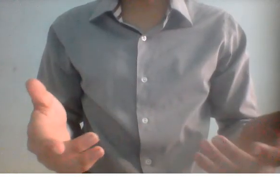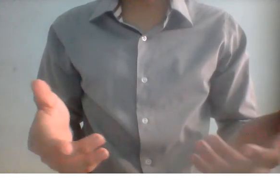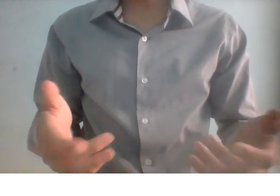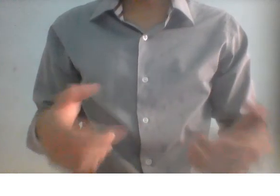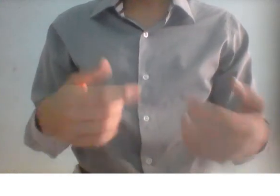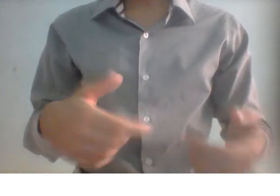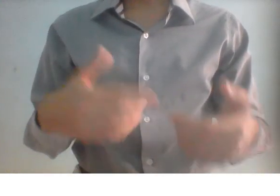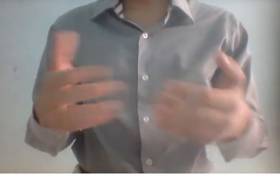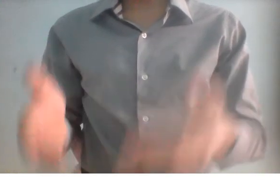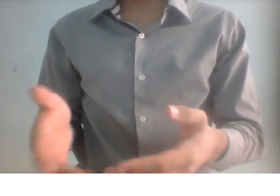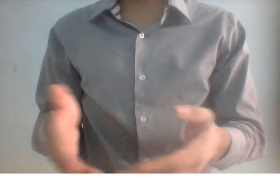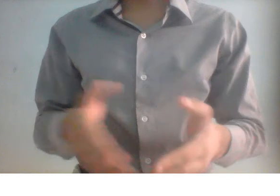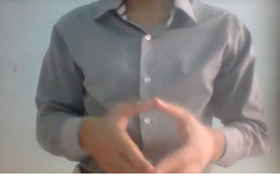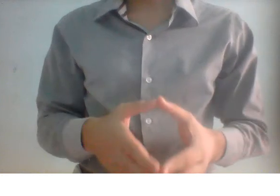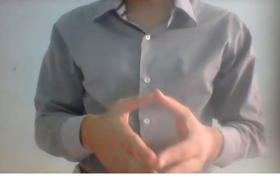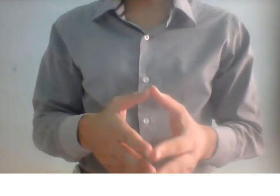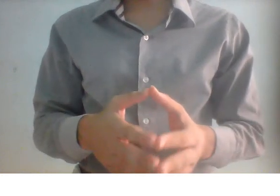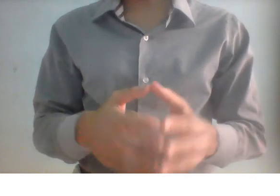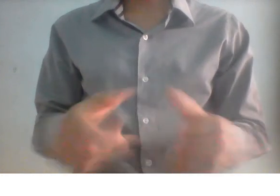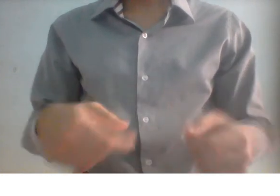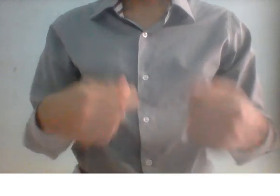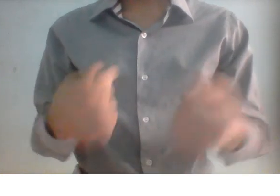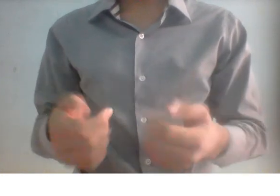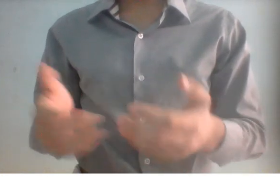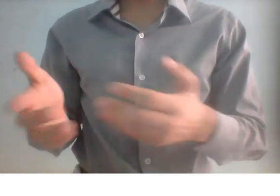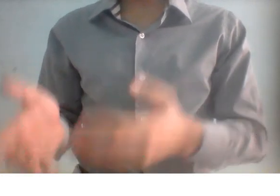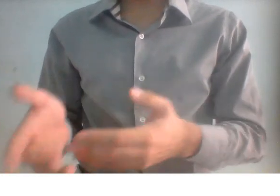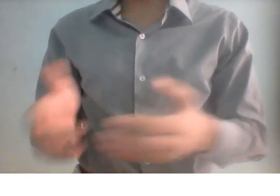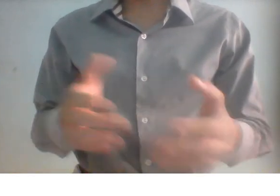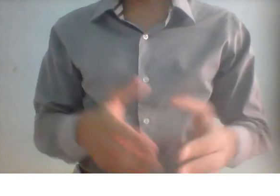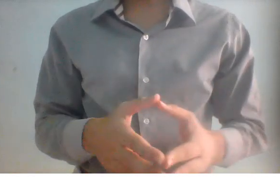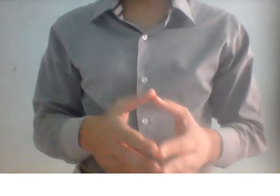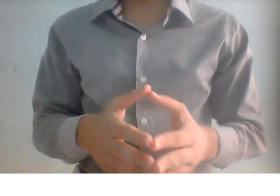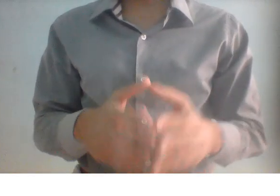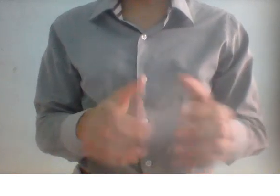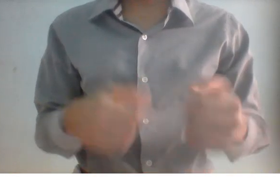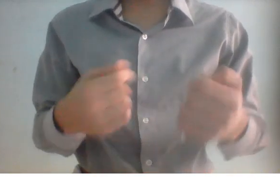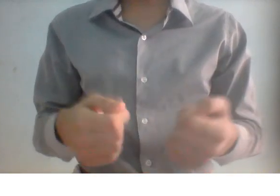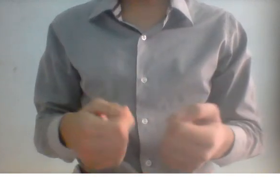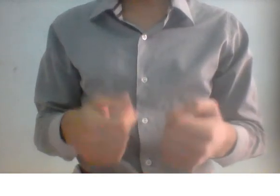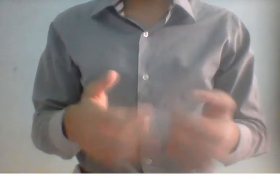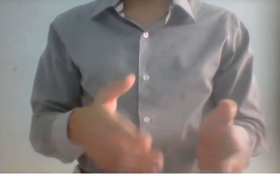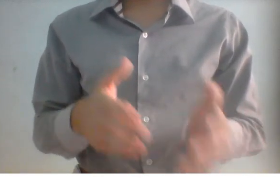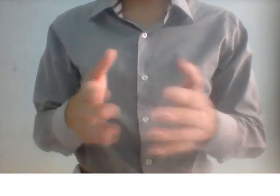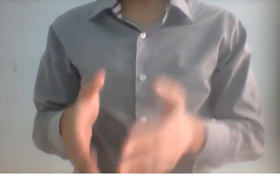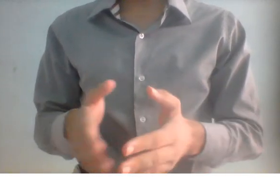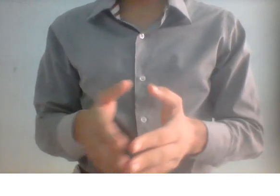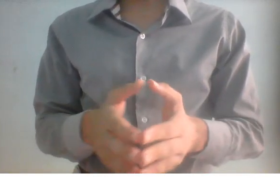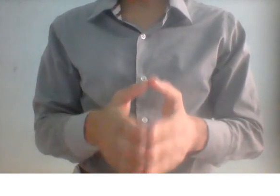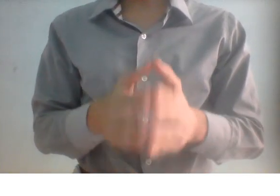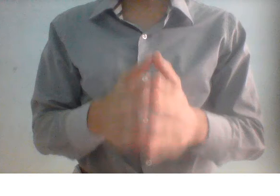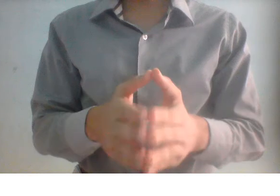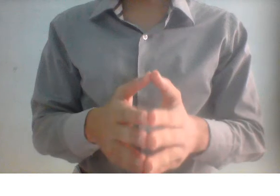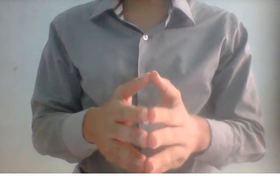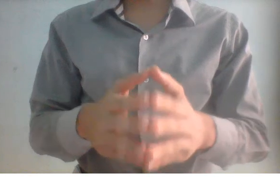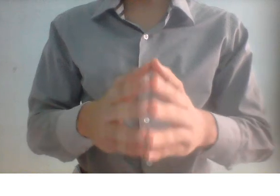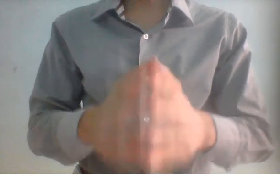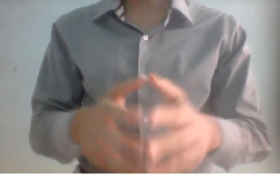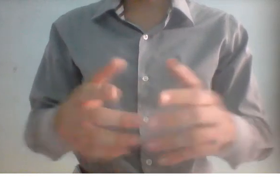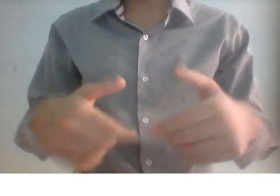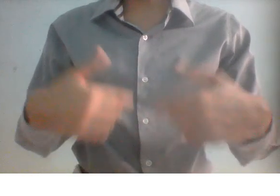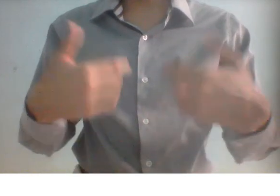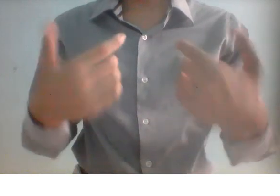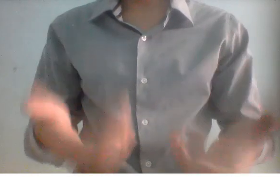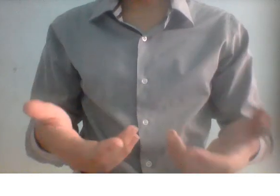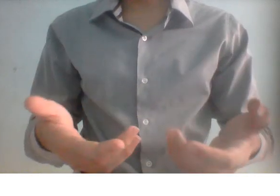población posible y no solamente para ciertos sectores, y sobre todo que no pongan en riesgo a Pemex, porque en la actualidad lo que se ha intentado, les